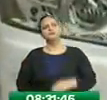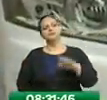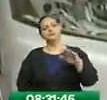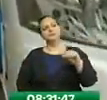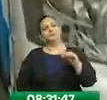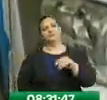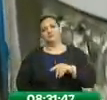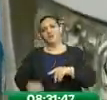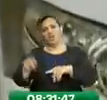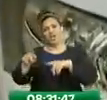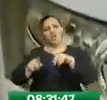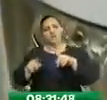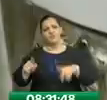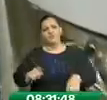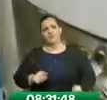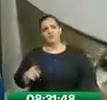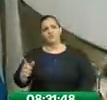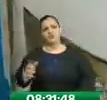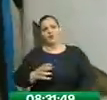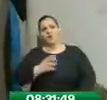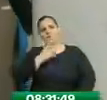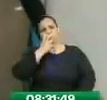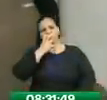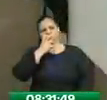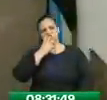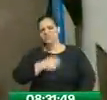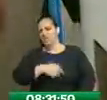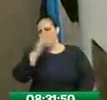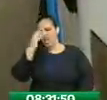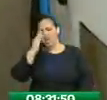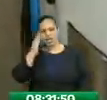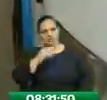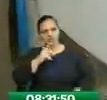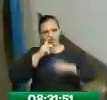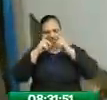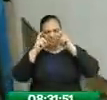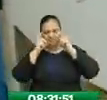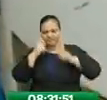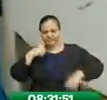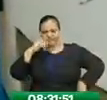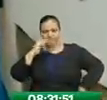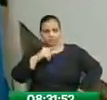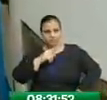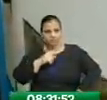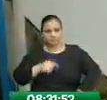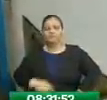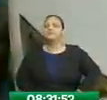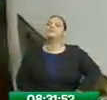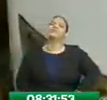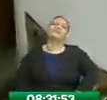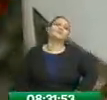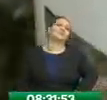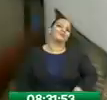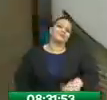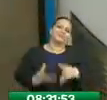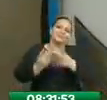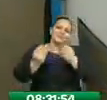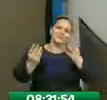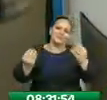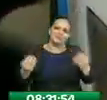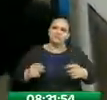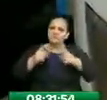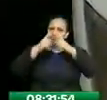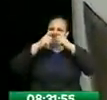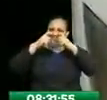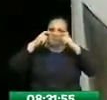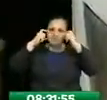gente que se ponga un poco necia y no quiere utilizar la mascarilla? Se nos ha tocado muchísimas personas aquí que llegan y no